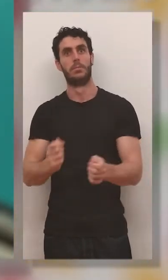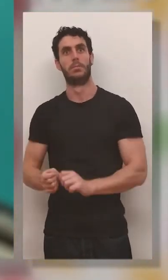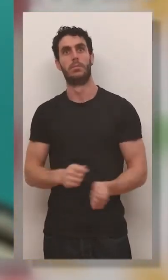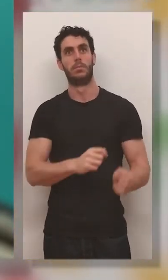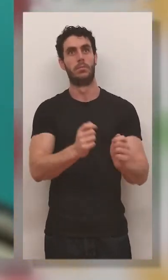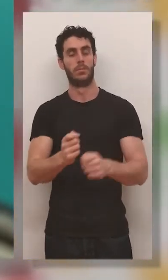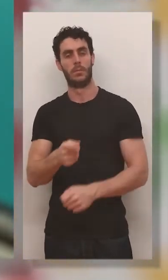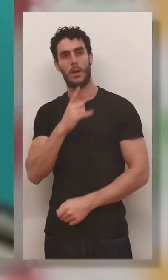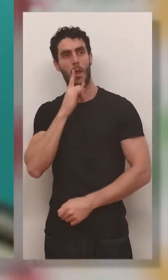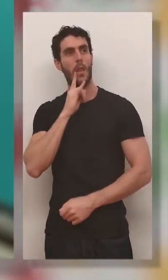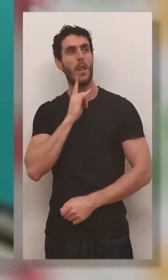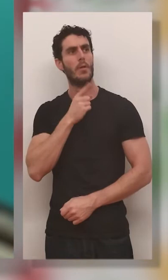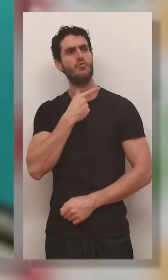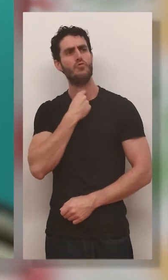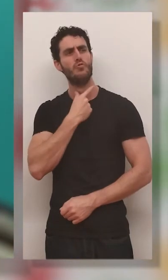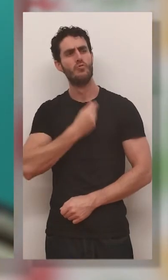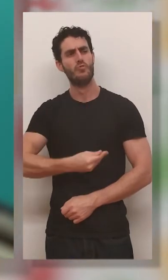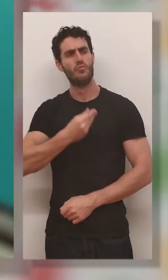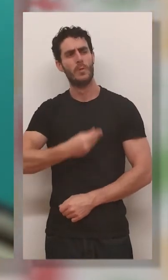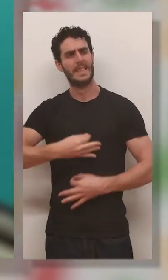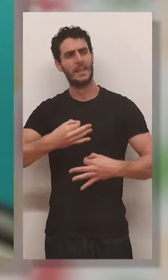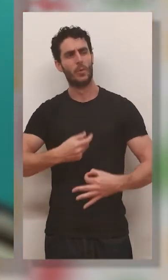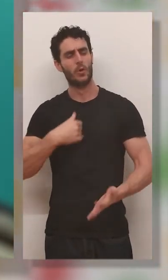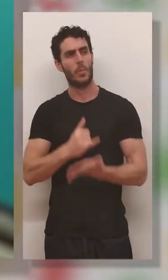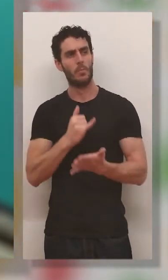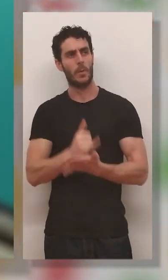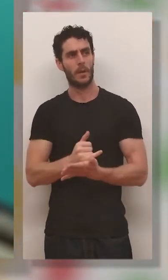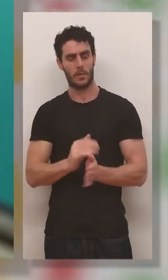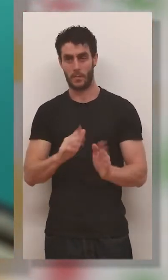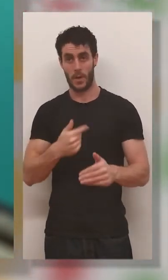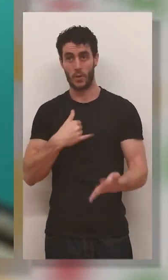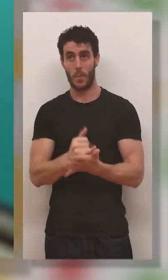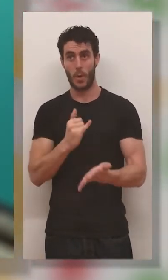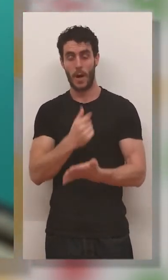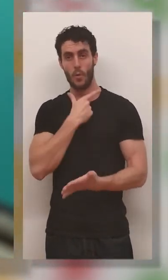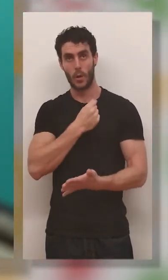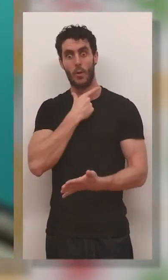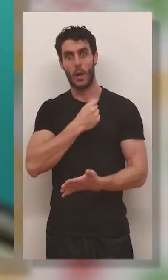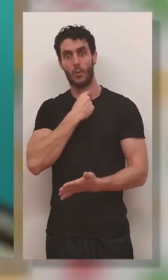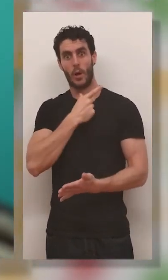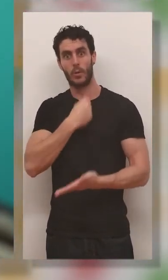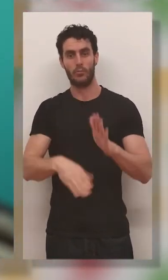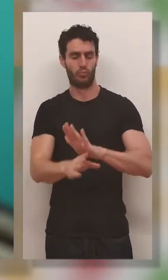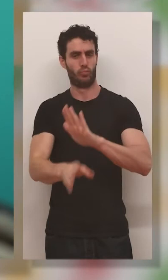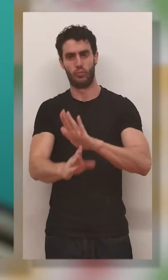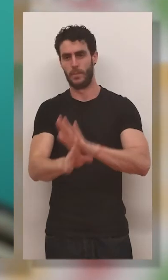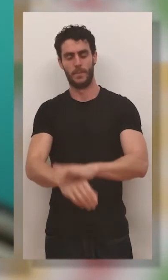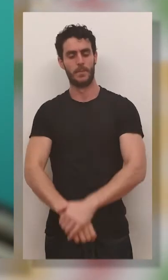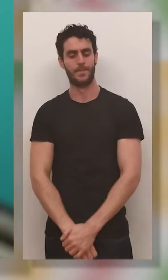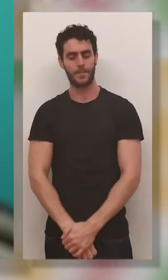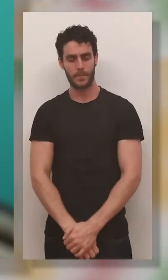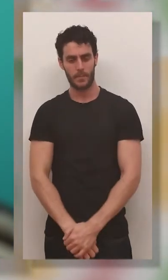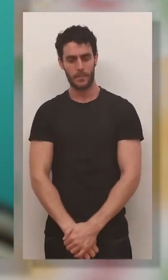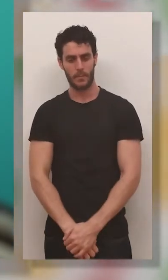dije, esto me va a gustar mucho y quiero probar. Probé y me empezó a gustar tanto que sigo ahora. Y vi a